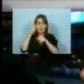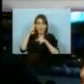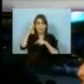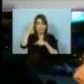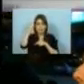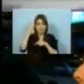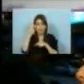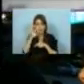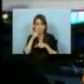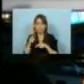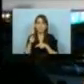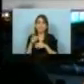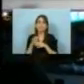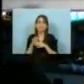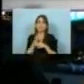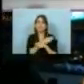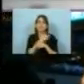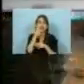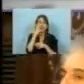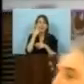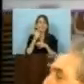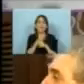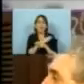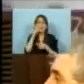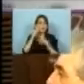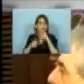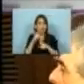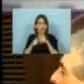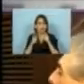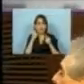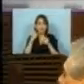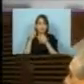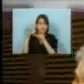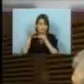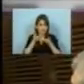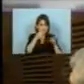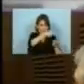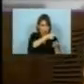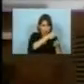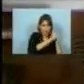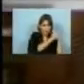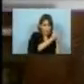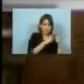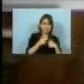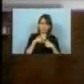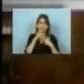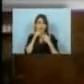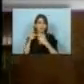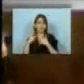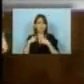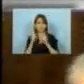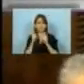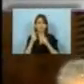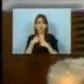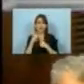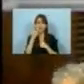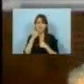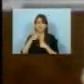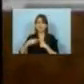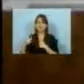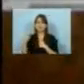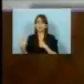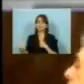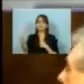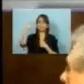Según me dicen, 24 horas antes habían acordado esta reunión, lo invitaron a Ideas del Sur y Antonio dijo, no, estas cosas a mí me gusta dialogarlas